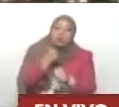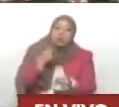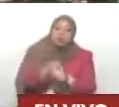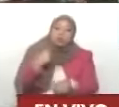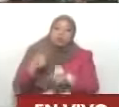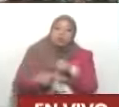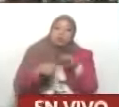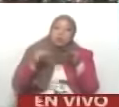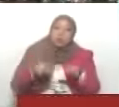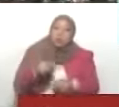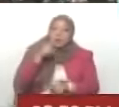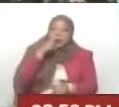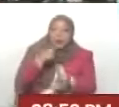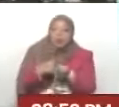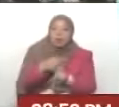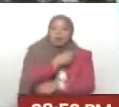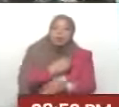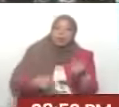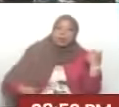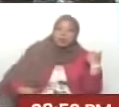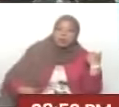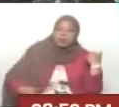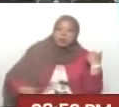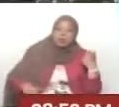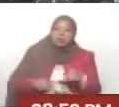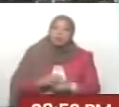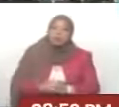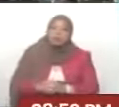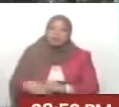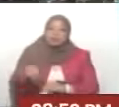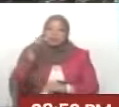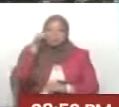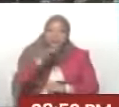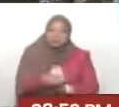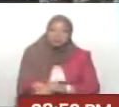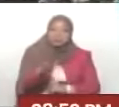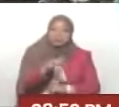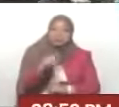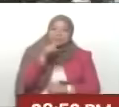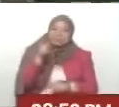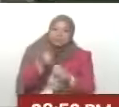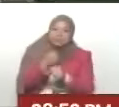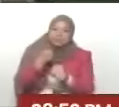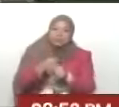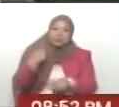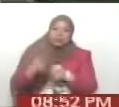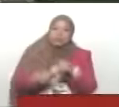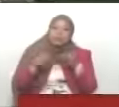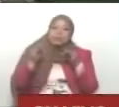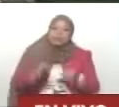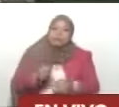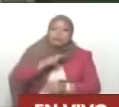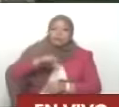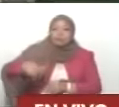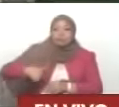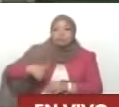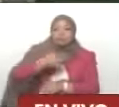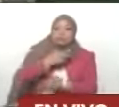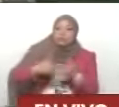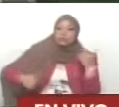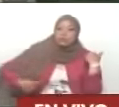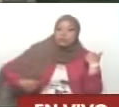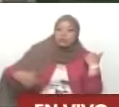saludo a los valles. Sí, una sola cosa, presidente. Dime, porque yo, si llego allá sin decirle esto a usted,